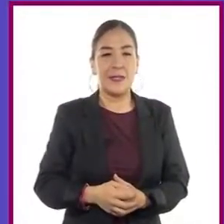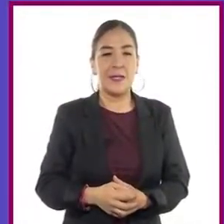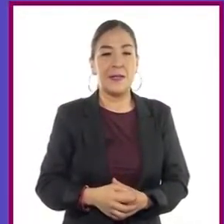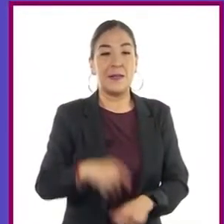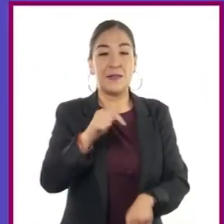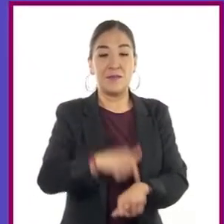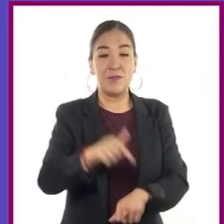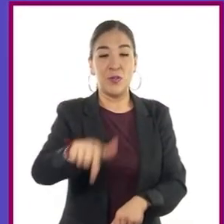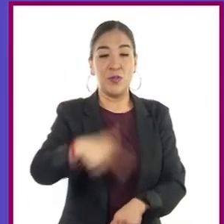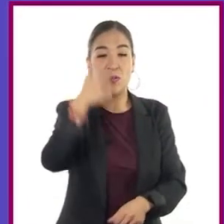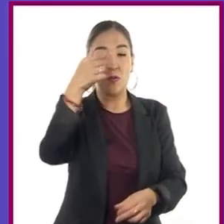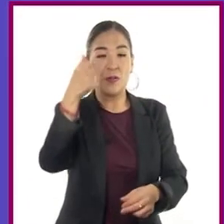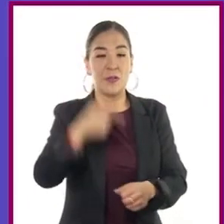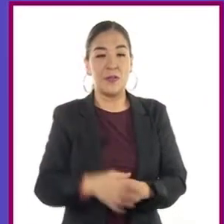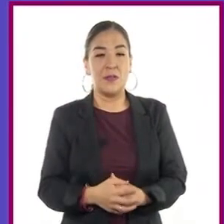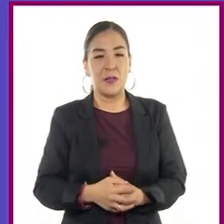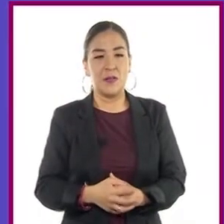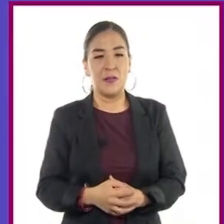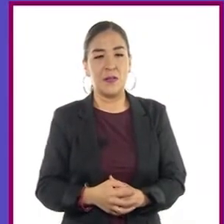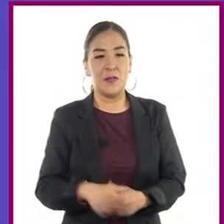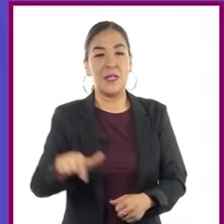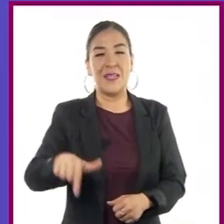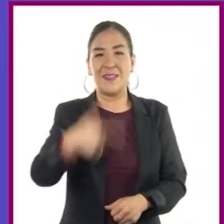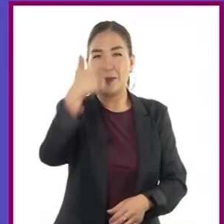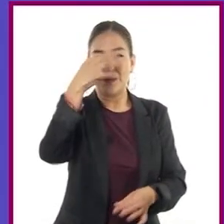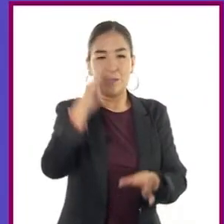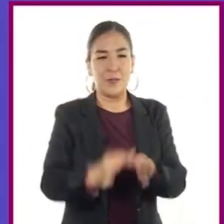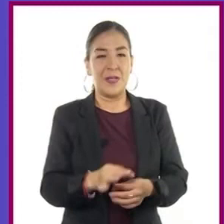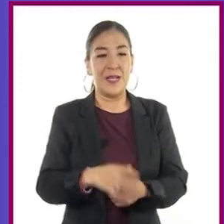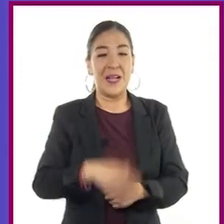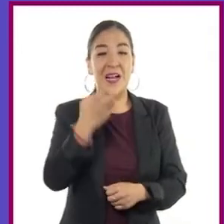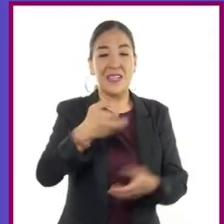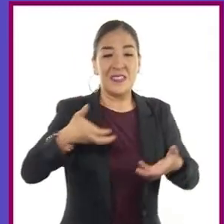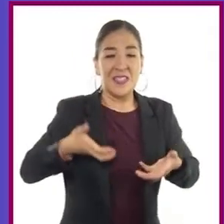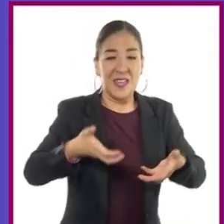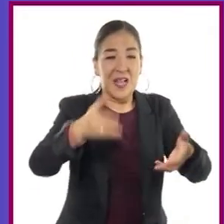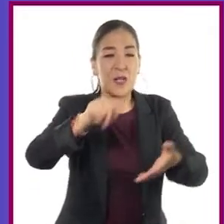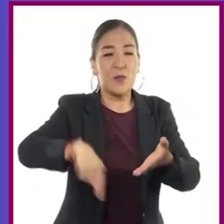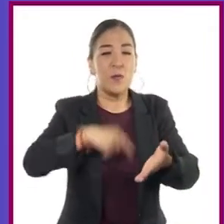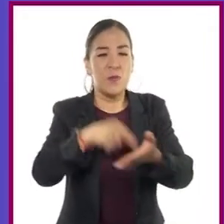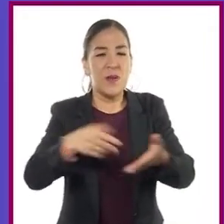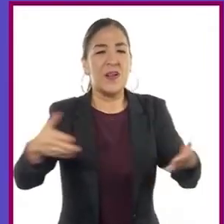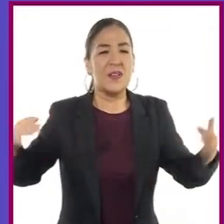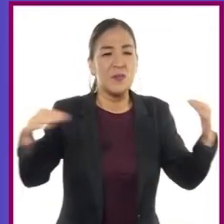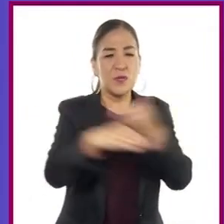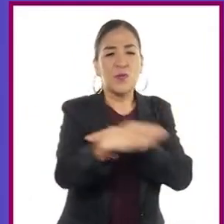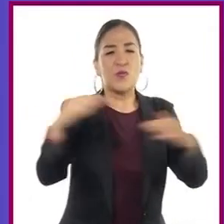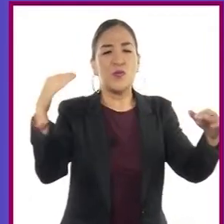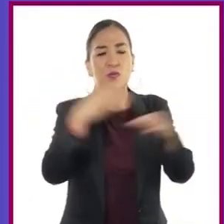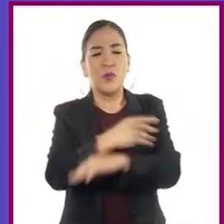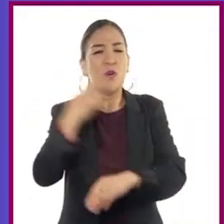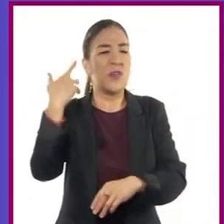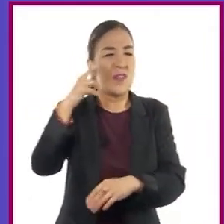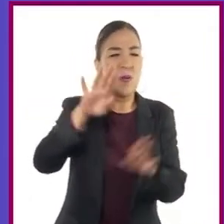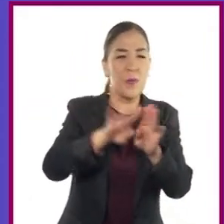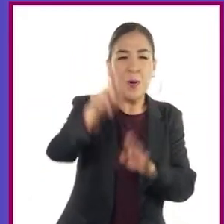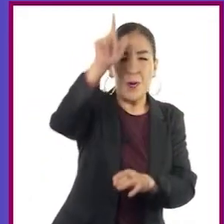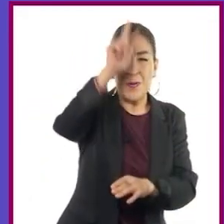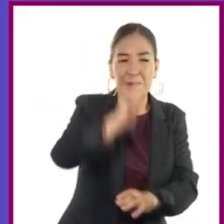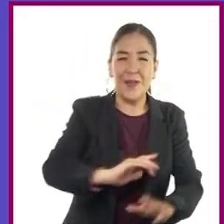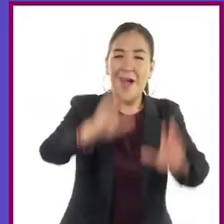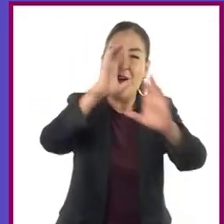A lo largo de los cauces de la calle, sostenidos en síntesis lunar, susurrando encantamientos lunares,